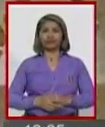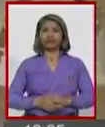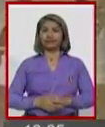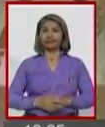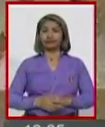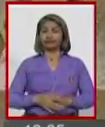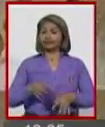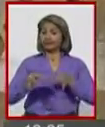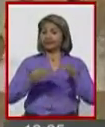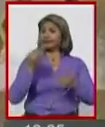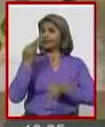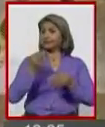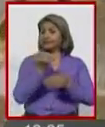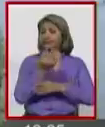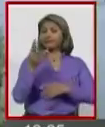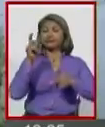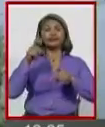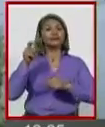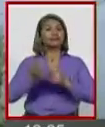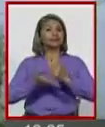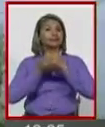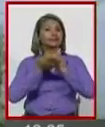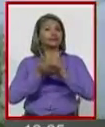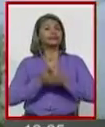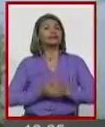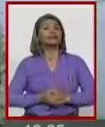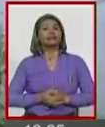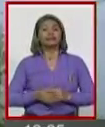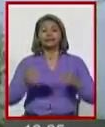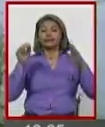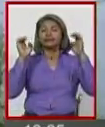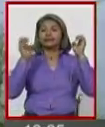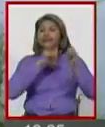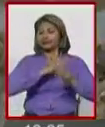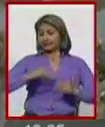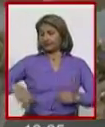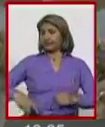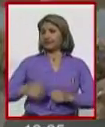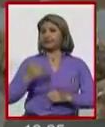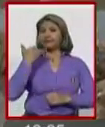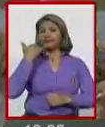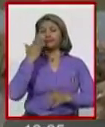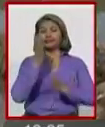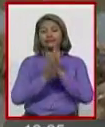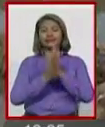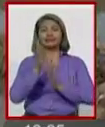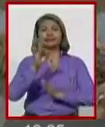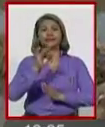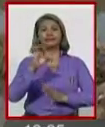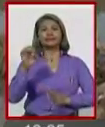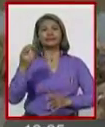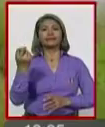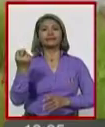El municipio indicó que en caso que los vecinos necesiten ayuda por parte de la unidad de emergencia municipal, llamar al número gratuito